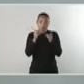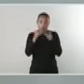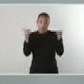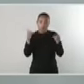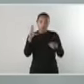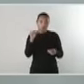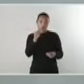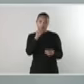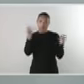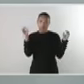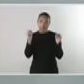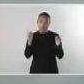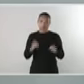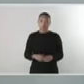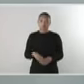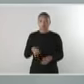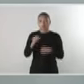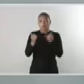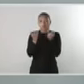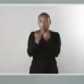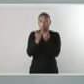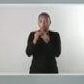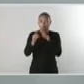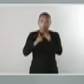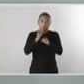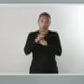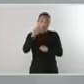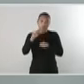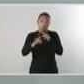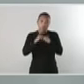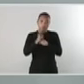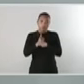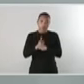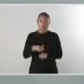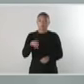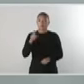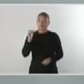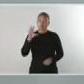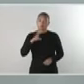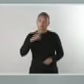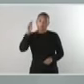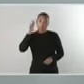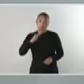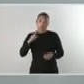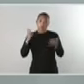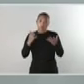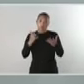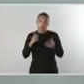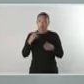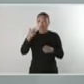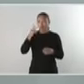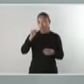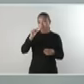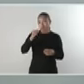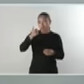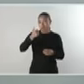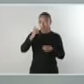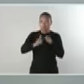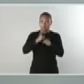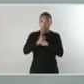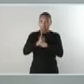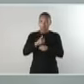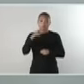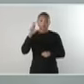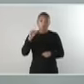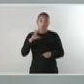dicho los últimos años pero miren No hay mal que dure 86 años ni tampoco tamaulipeco que los aguante a